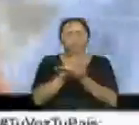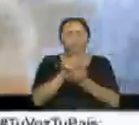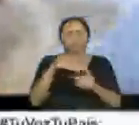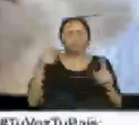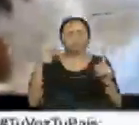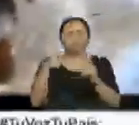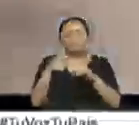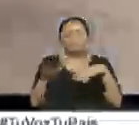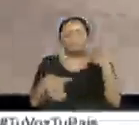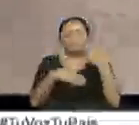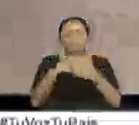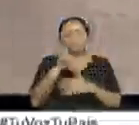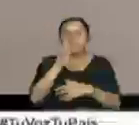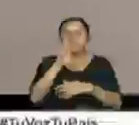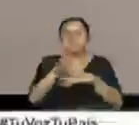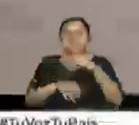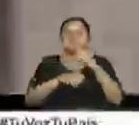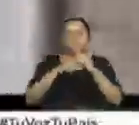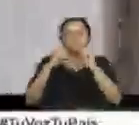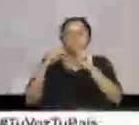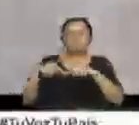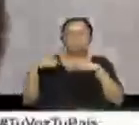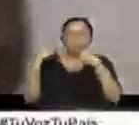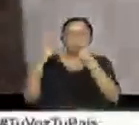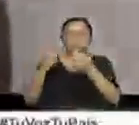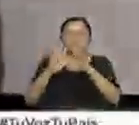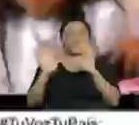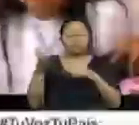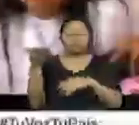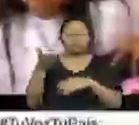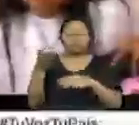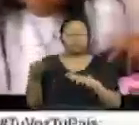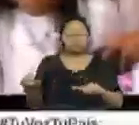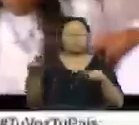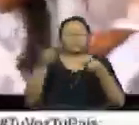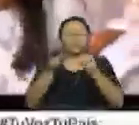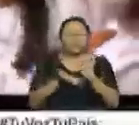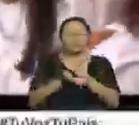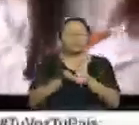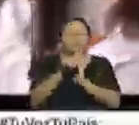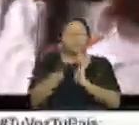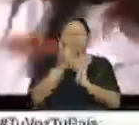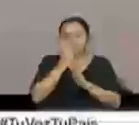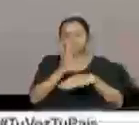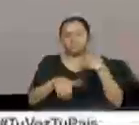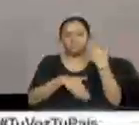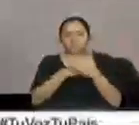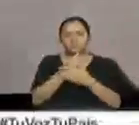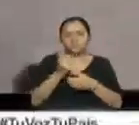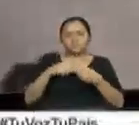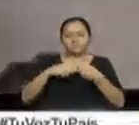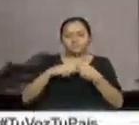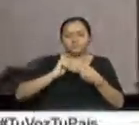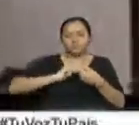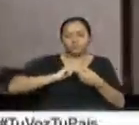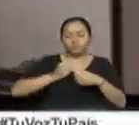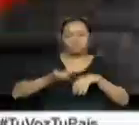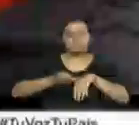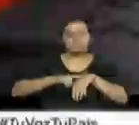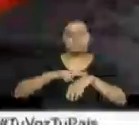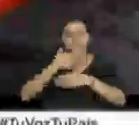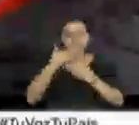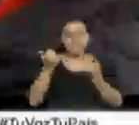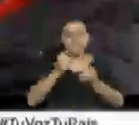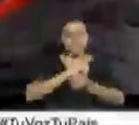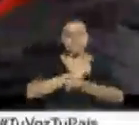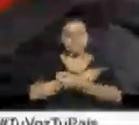fin, 25 años después, los maestros reciben un aumento significativo en sus precarios salarios. Se